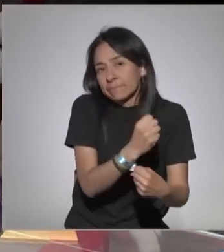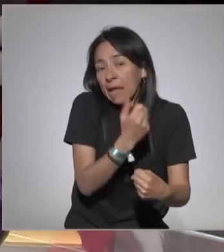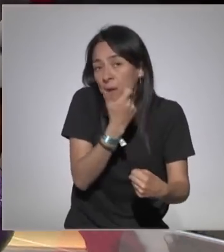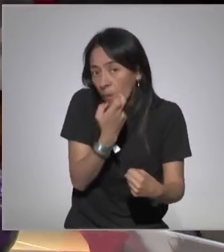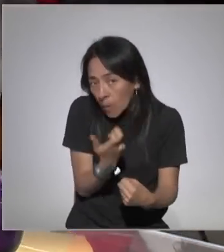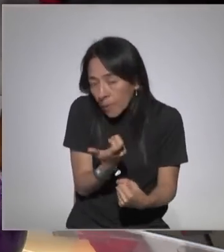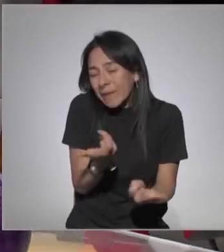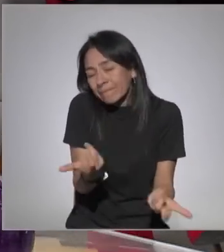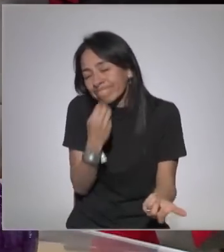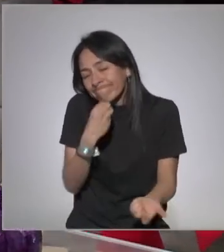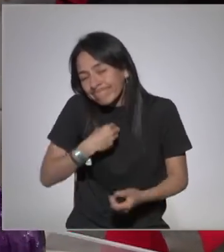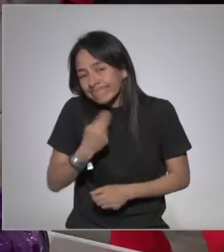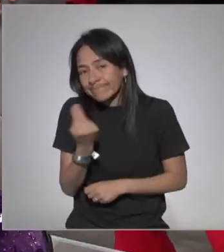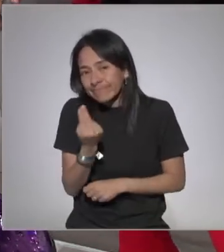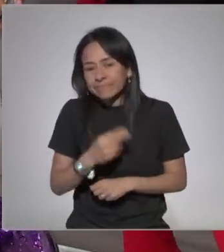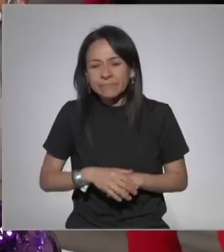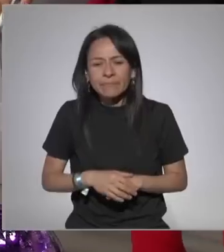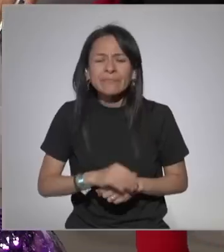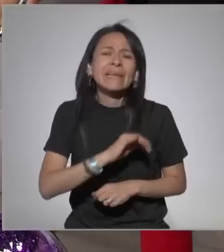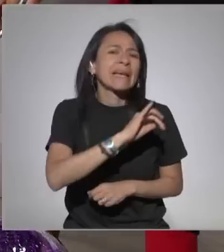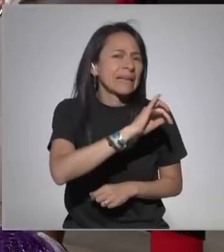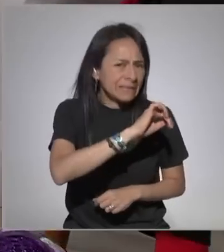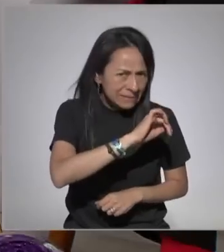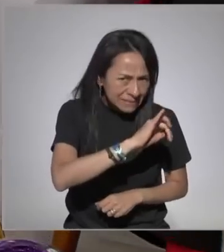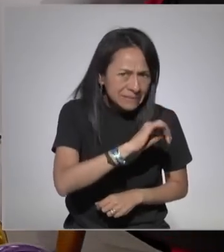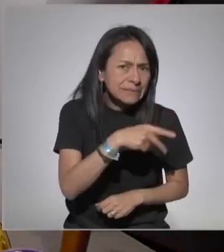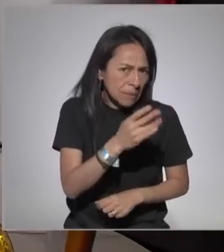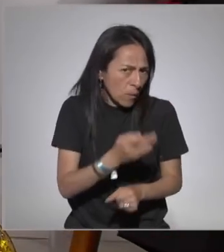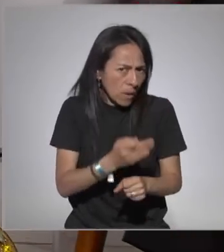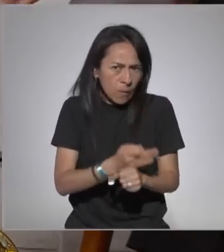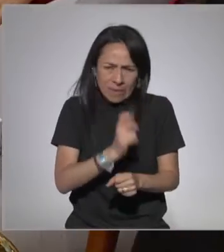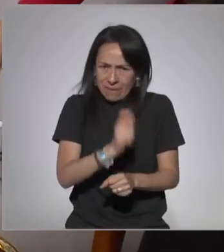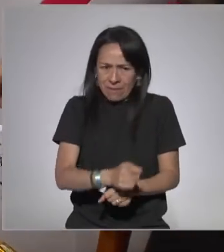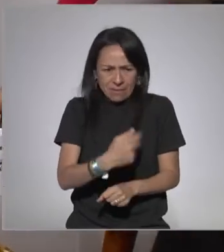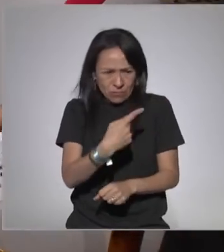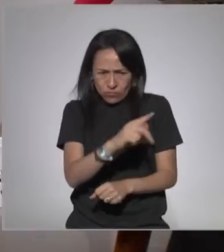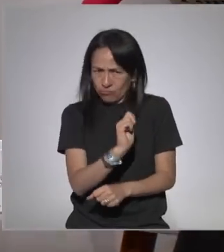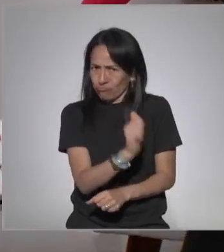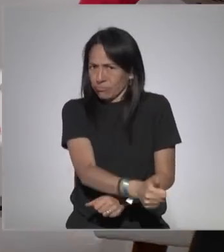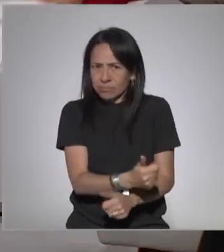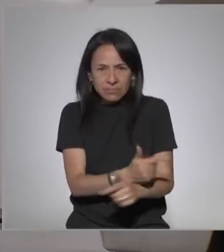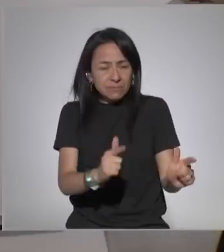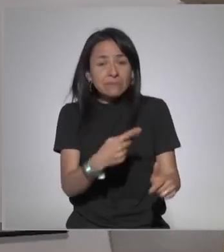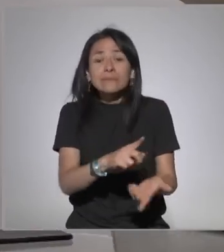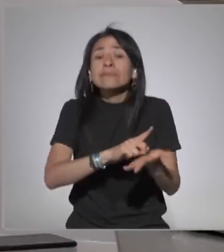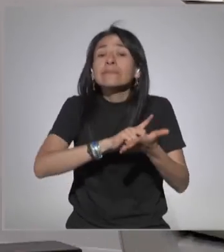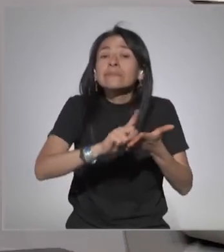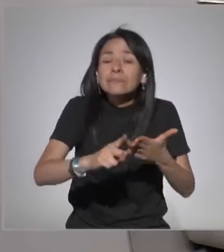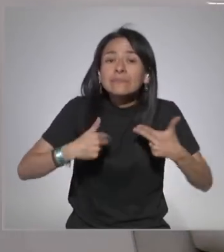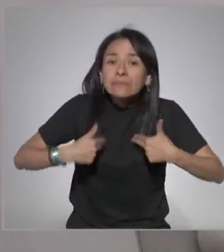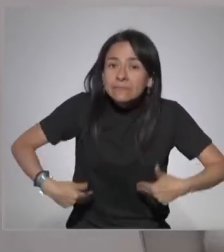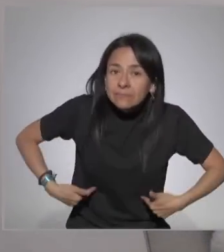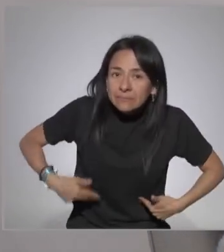Pero, estamos hablando ya está de que es un derecho humano, o sea, la autonomía en la decisión y en poder crear tu propio proyecto de